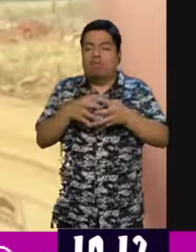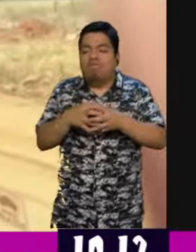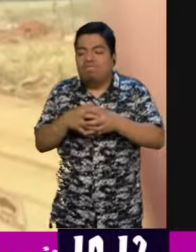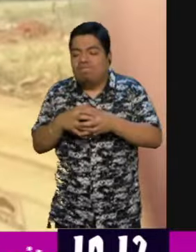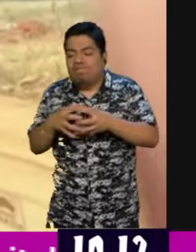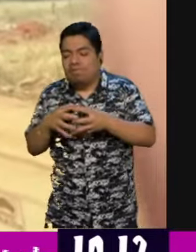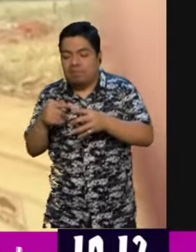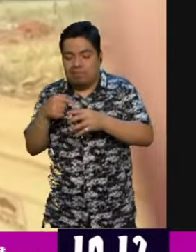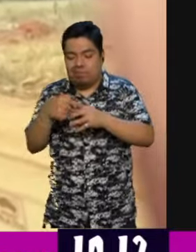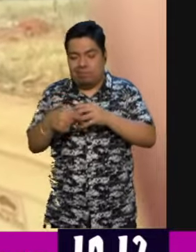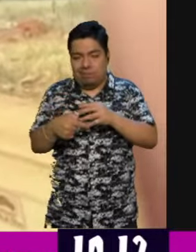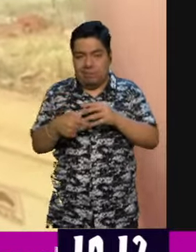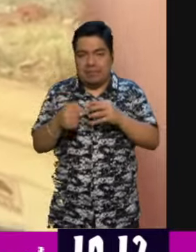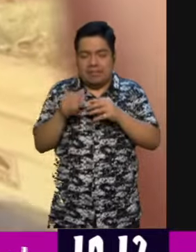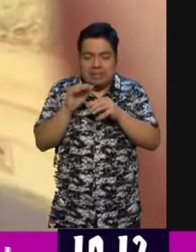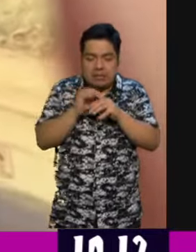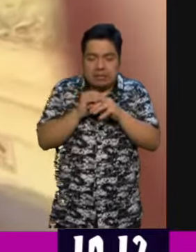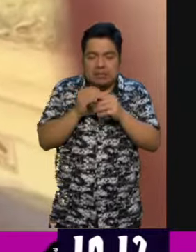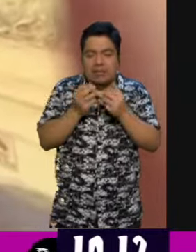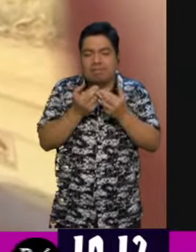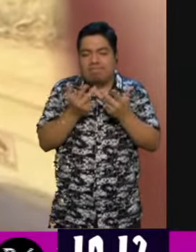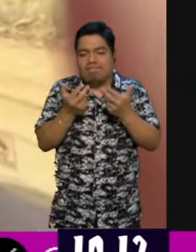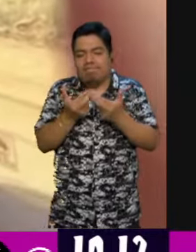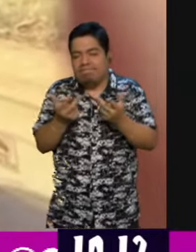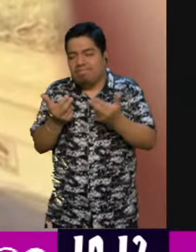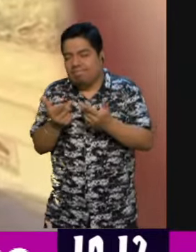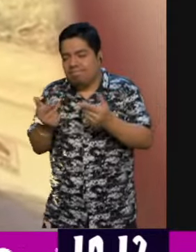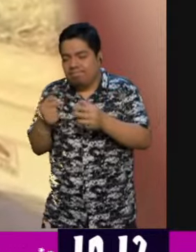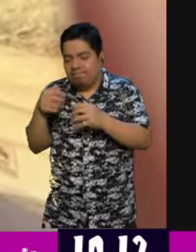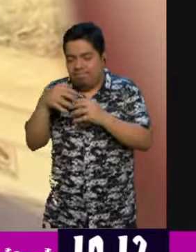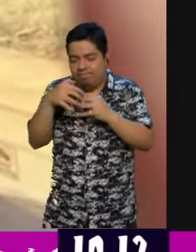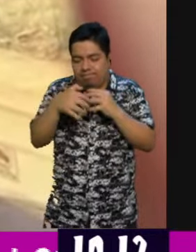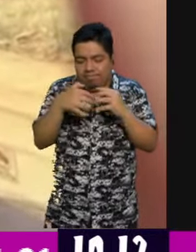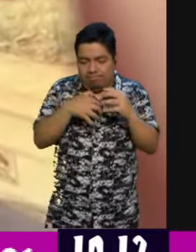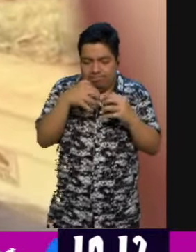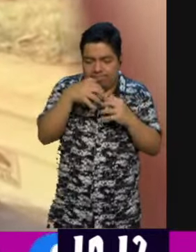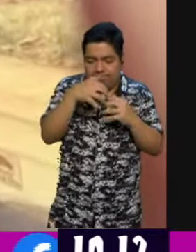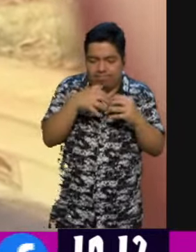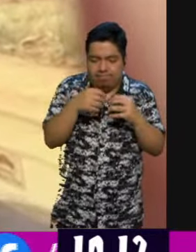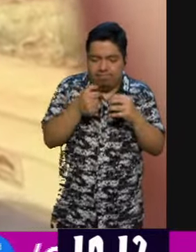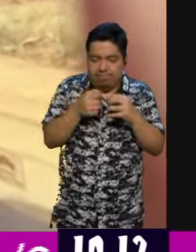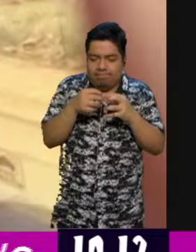la cutícula se empieza a caer. Y aparte los poros del huevito empiezan a hacerse más